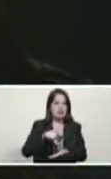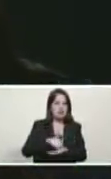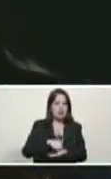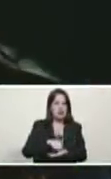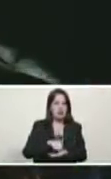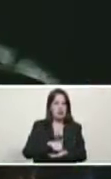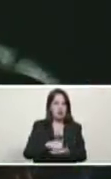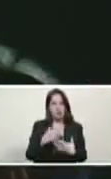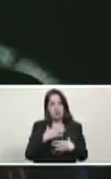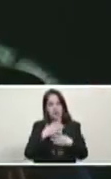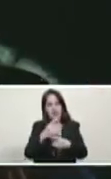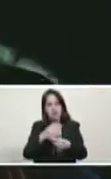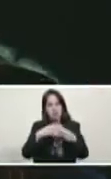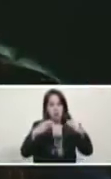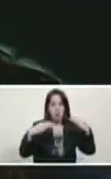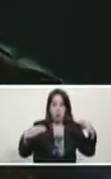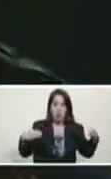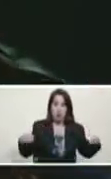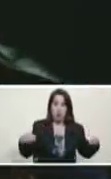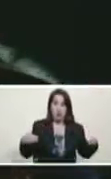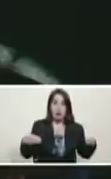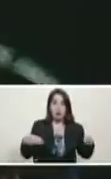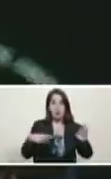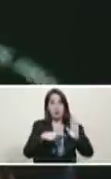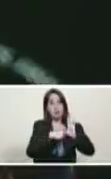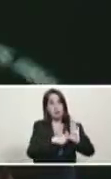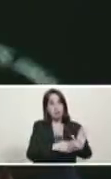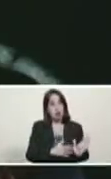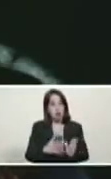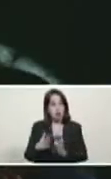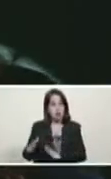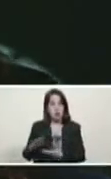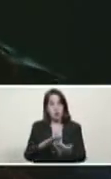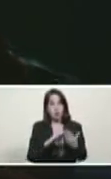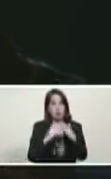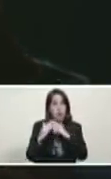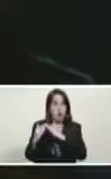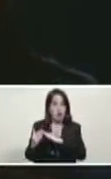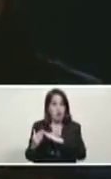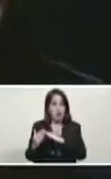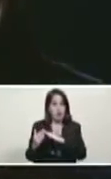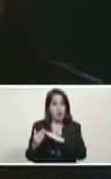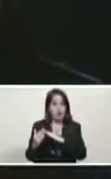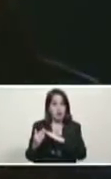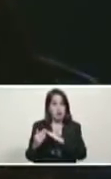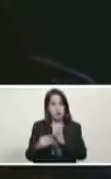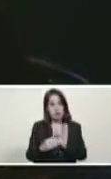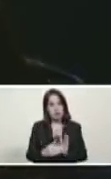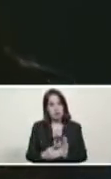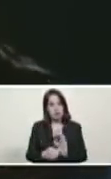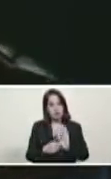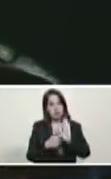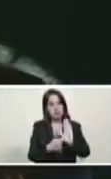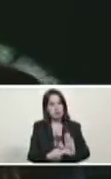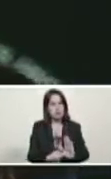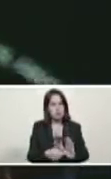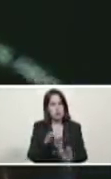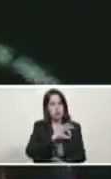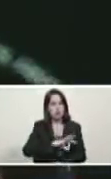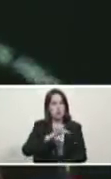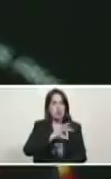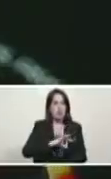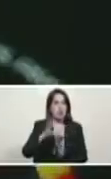populares que cuenta con una organización comunal y apunta hacia el socialismo feminista